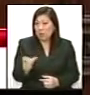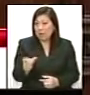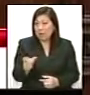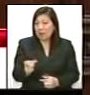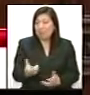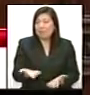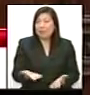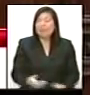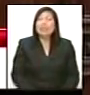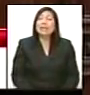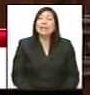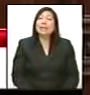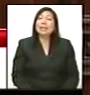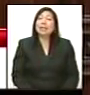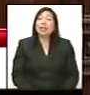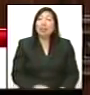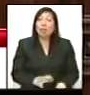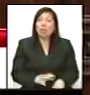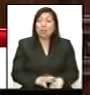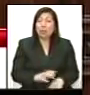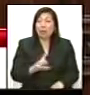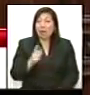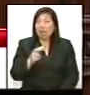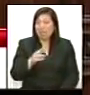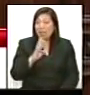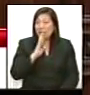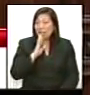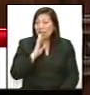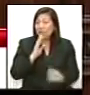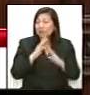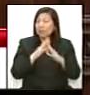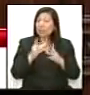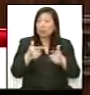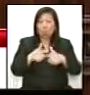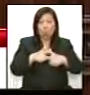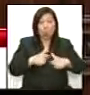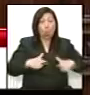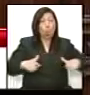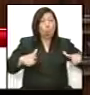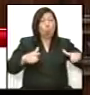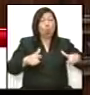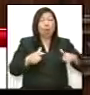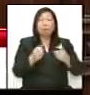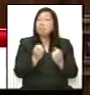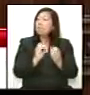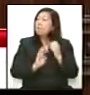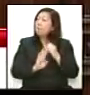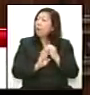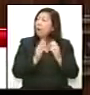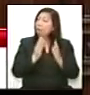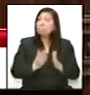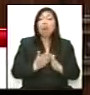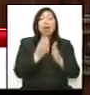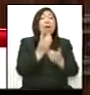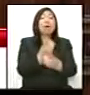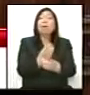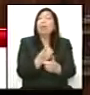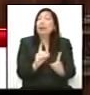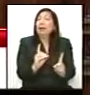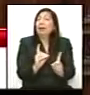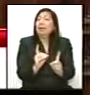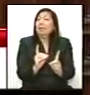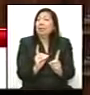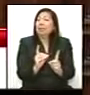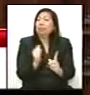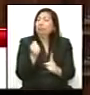aquí el doctor Lamas Puccio decía, templo de la democracia, debemos ratificar nuestra